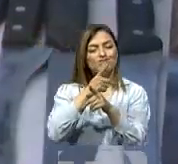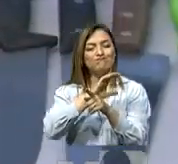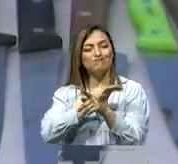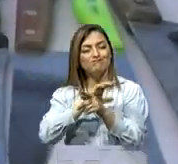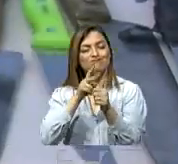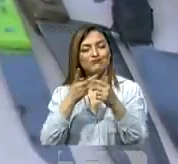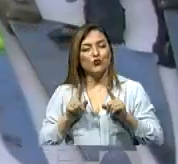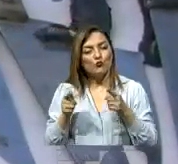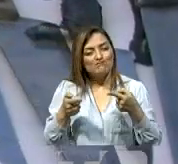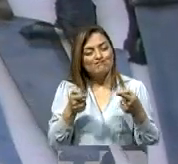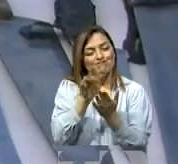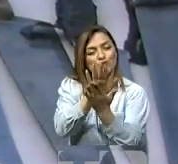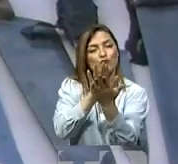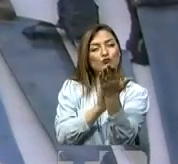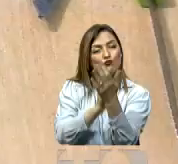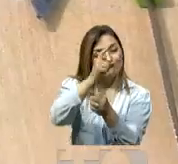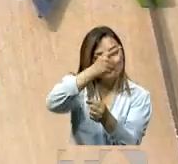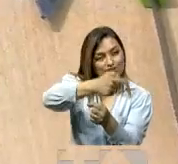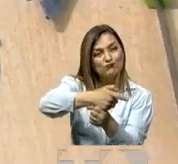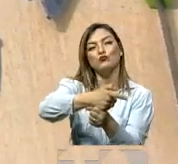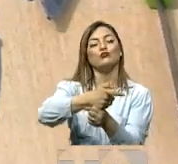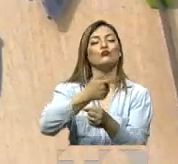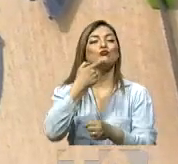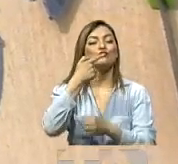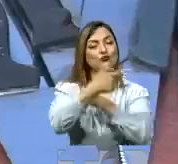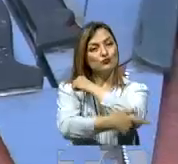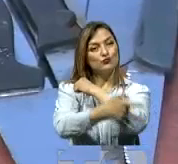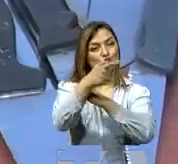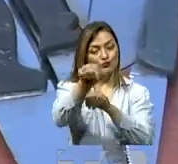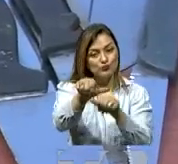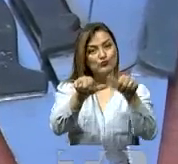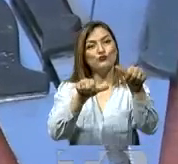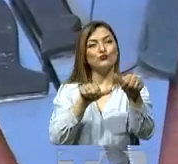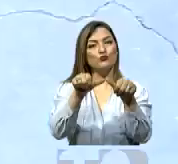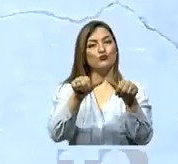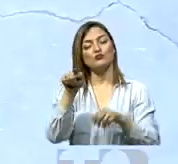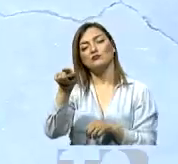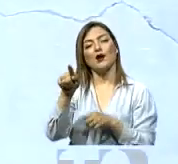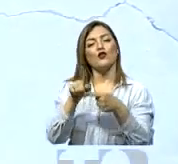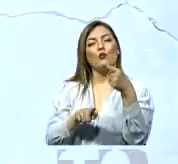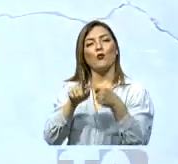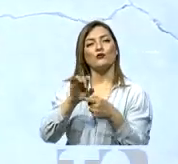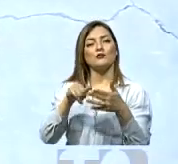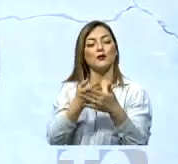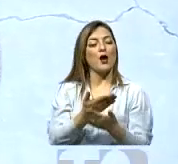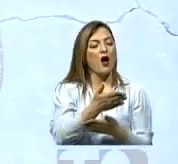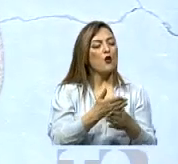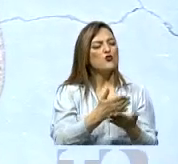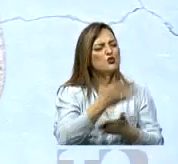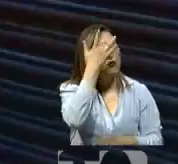el segundo debate de este proyecto de ordenanza que establece sanciones administrativas para quienes no puedan justificar el